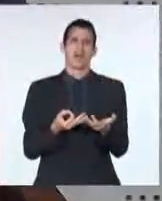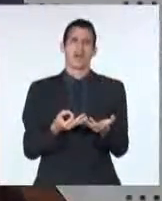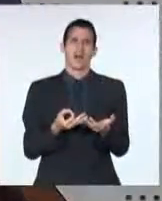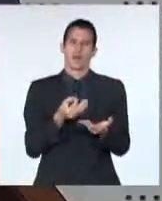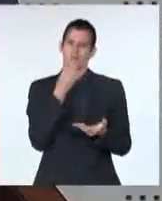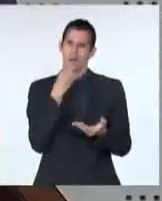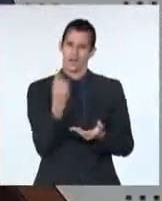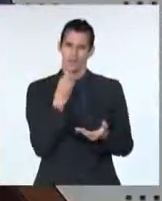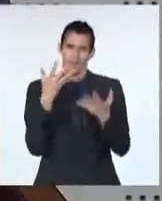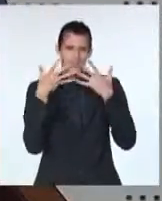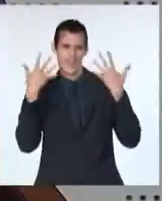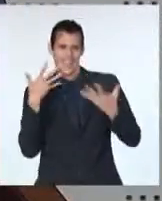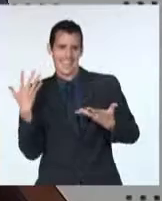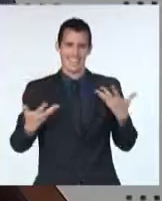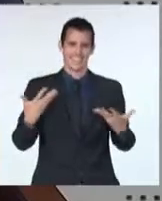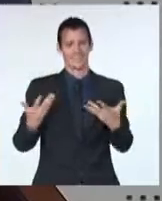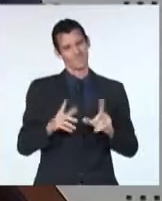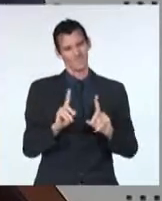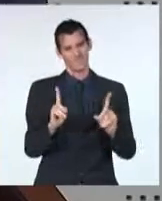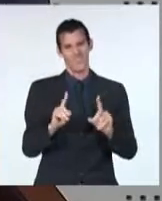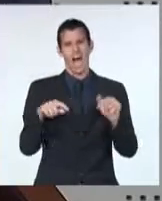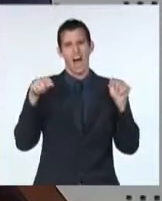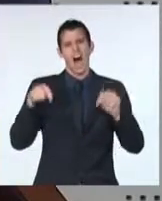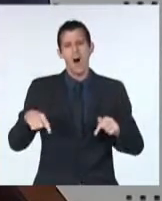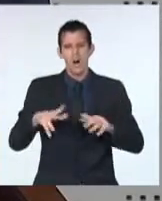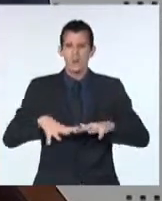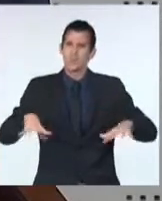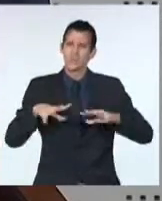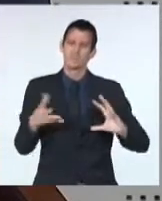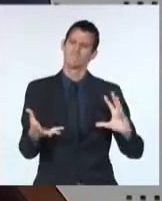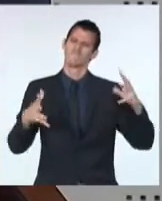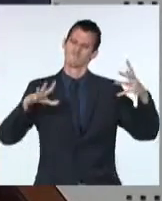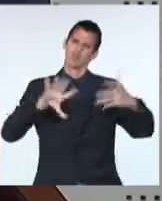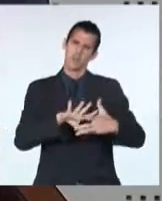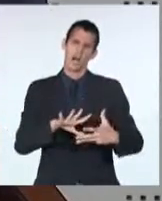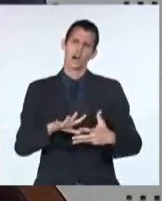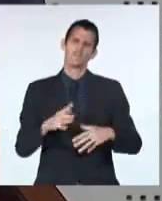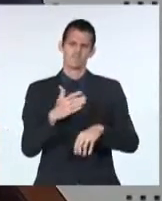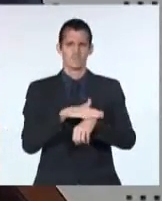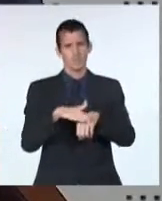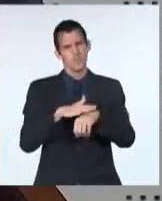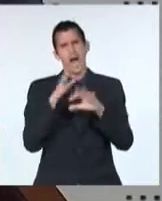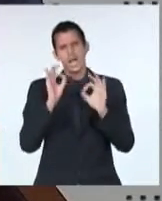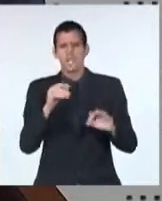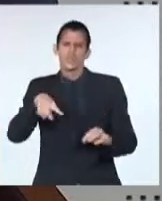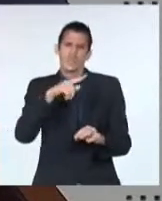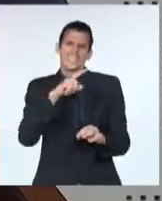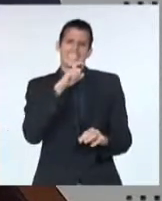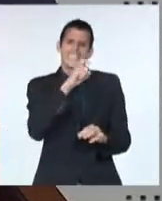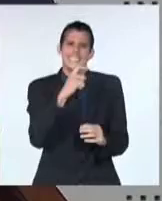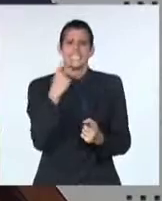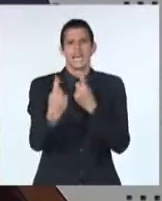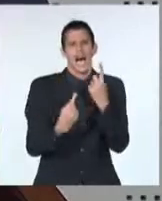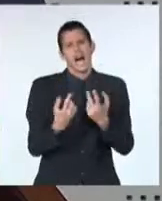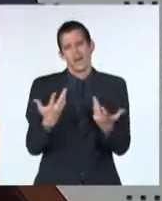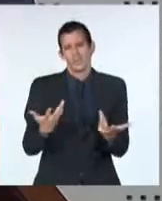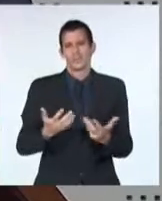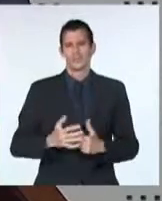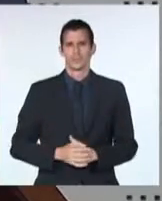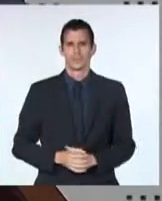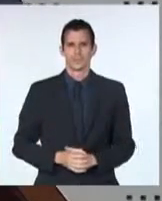tropezar. Cuba está literalmente cercada por un bloqueo de 6 décadas y por todas las dificultades que